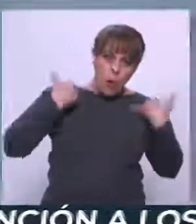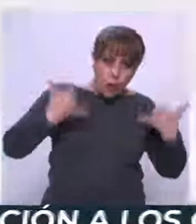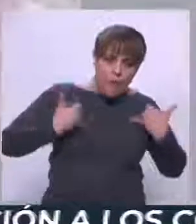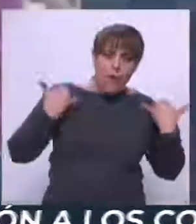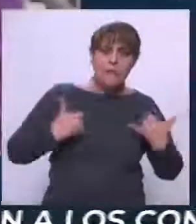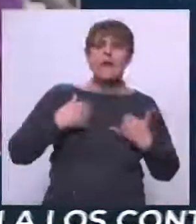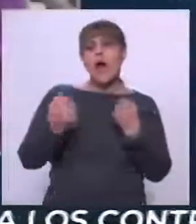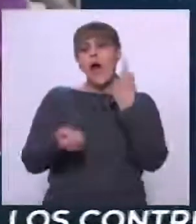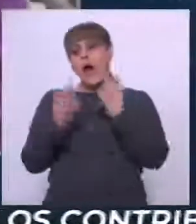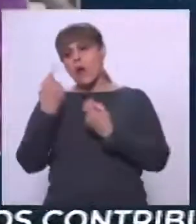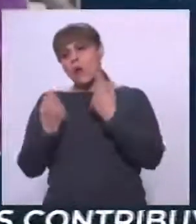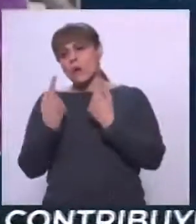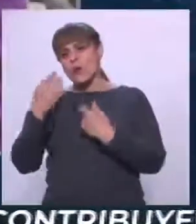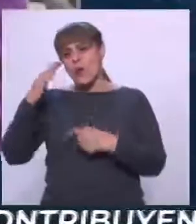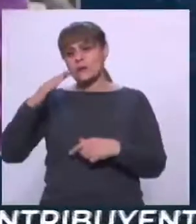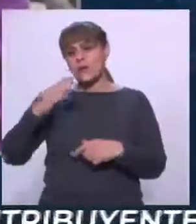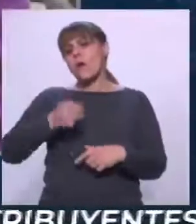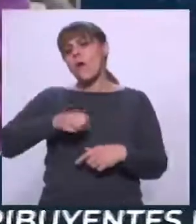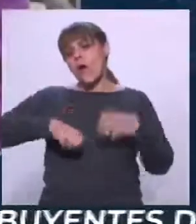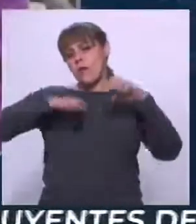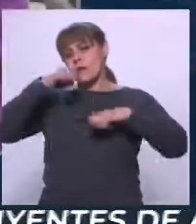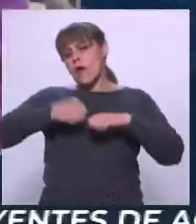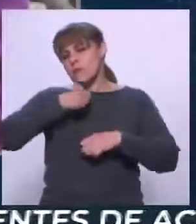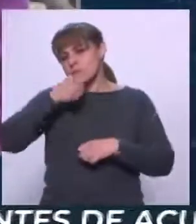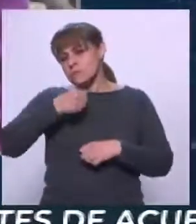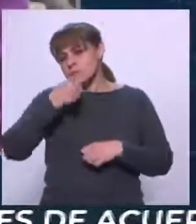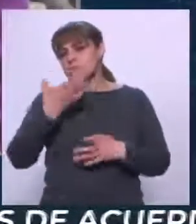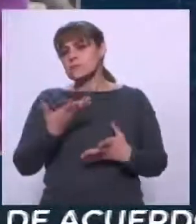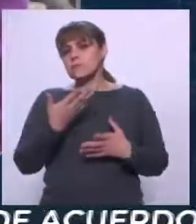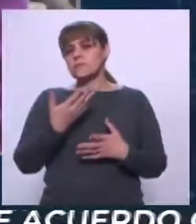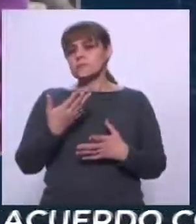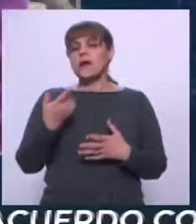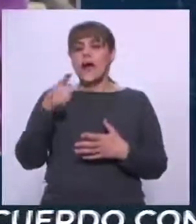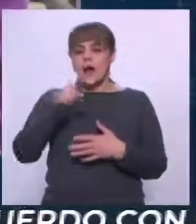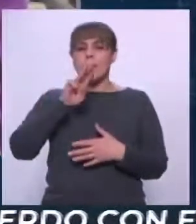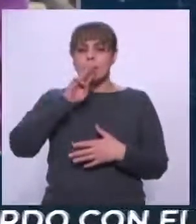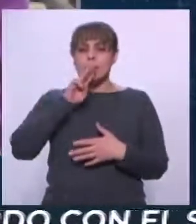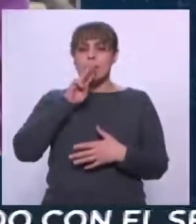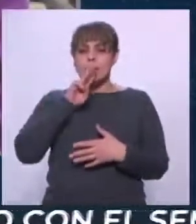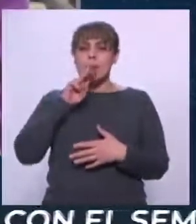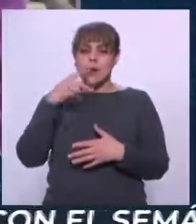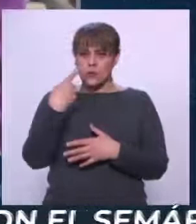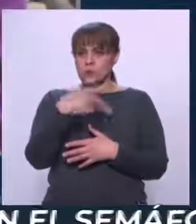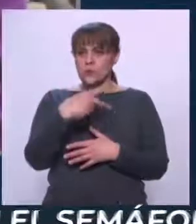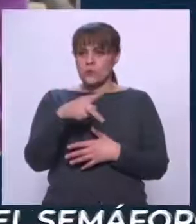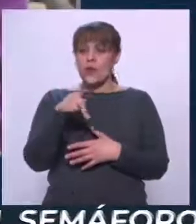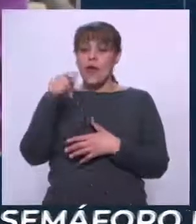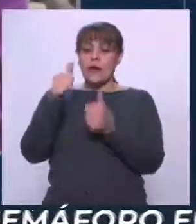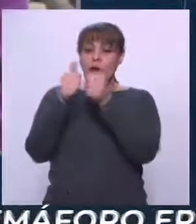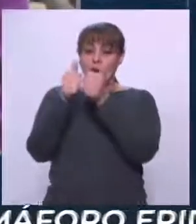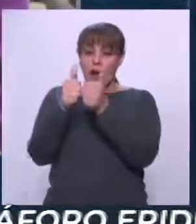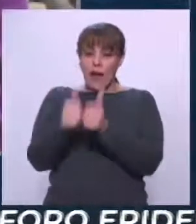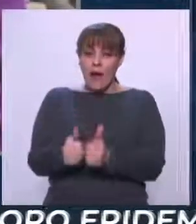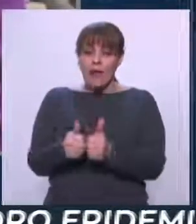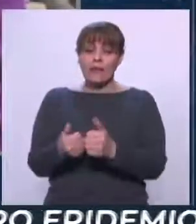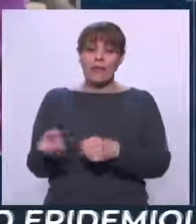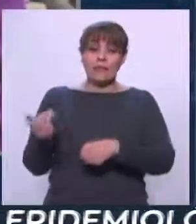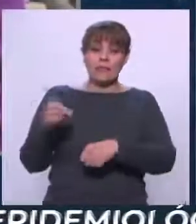jóvenes y otras las mayores, que eran las madres de las que allí trabajaban, se quedaron durante